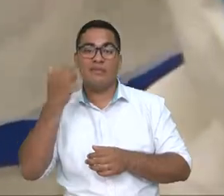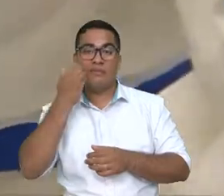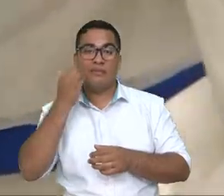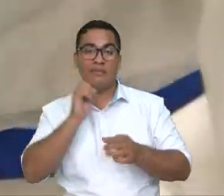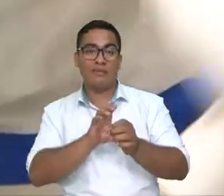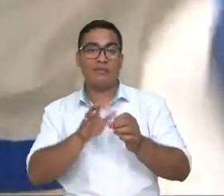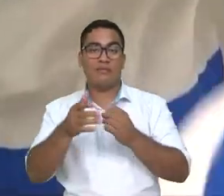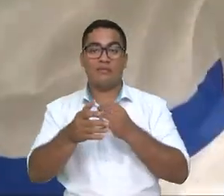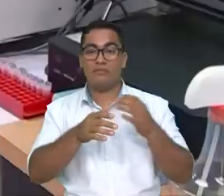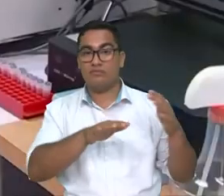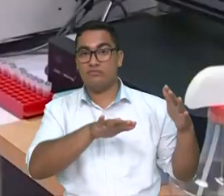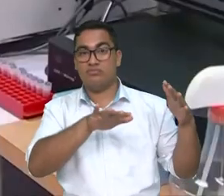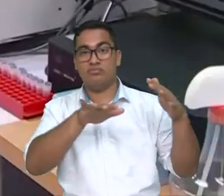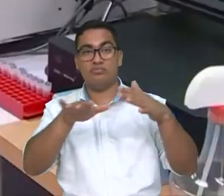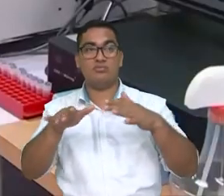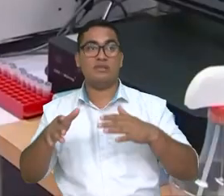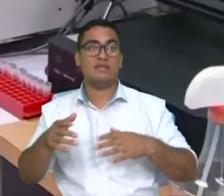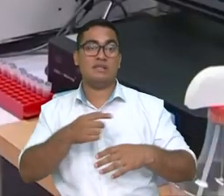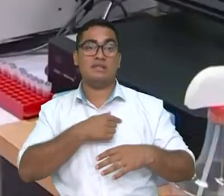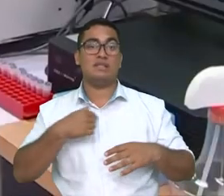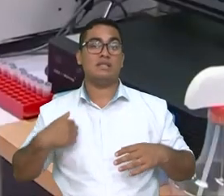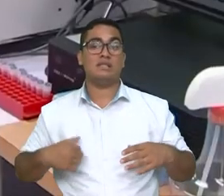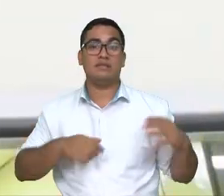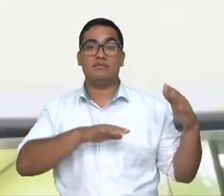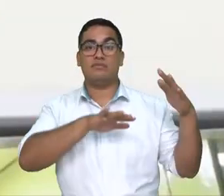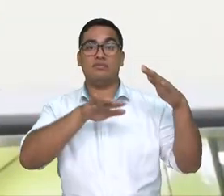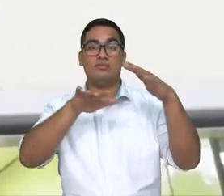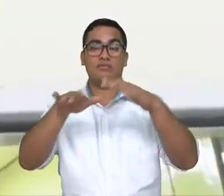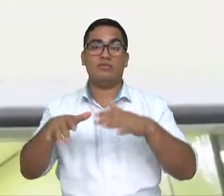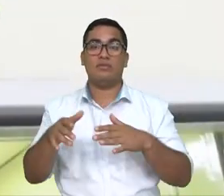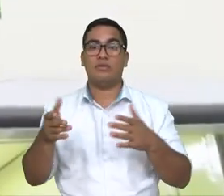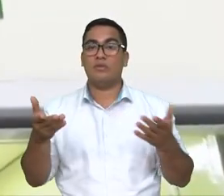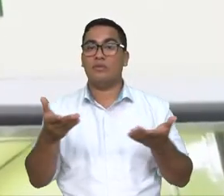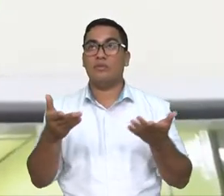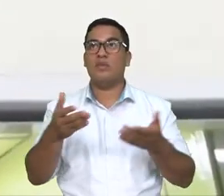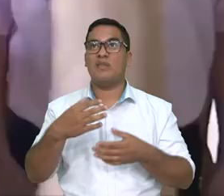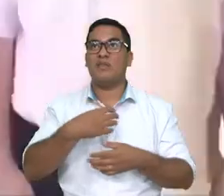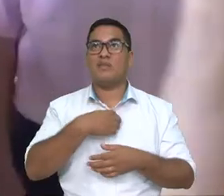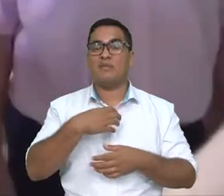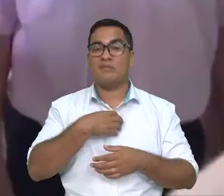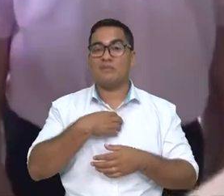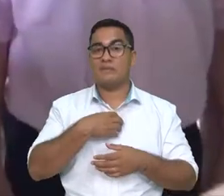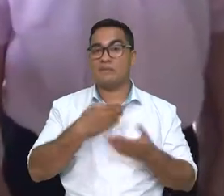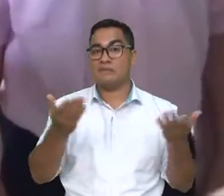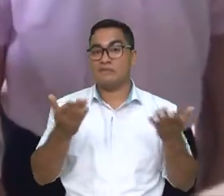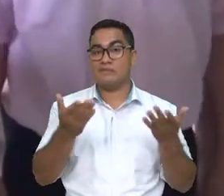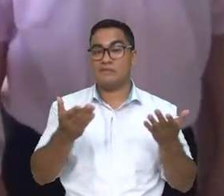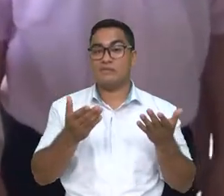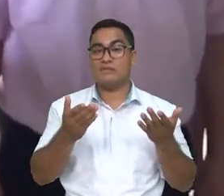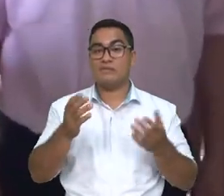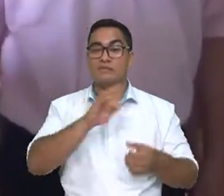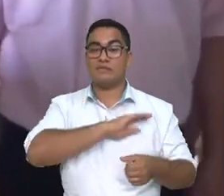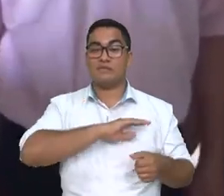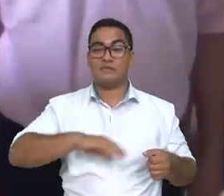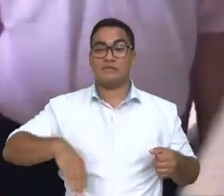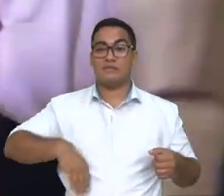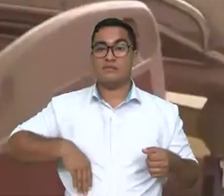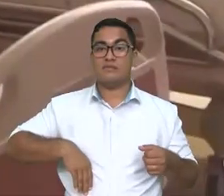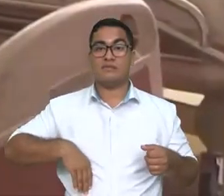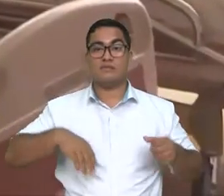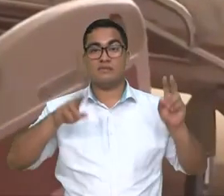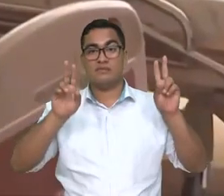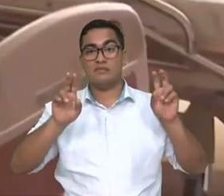Wuhan, en China. Los resultados confirman la mutación desde su área de origen y que la cepa introducida en España está relacionada con